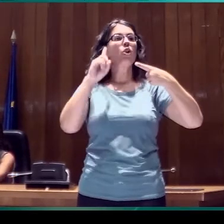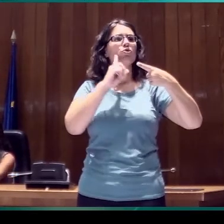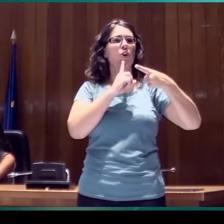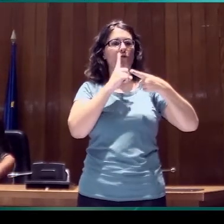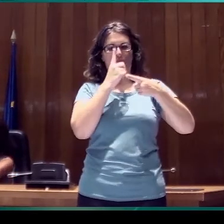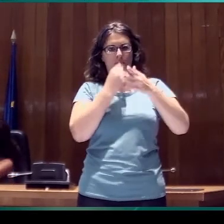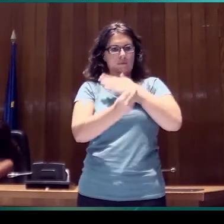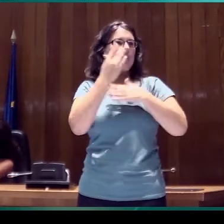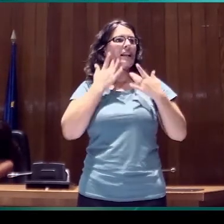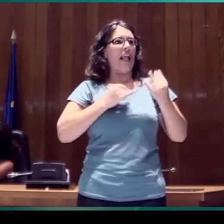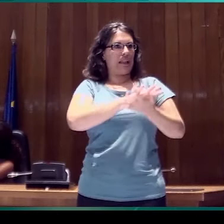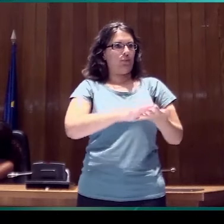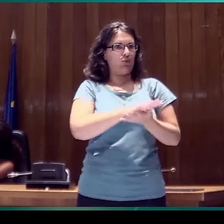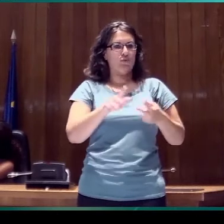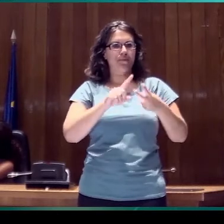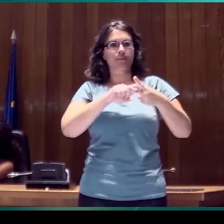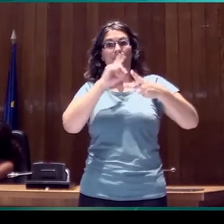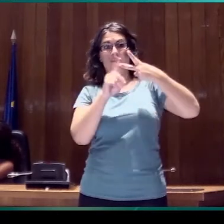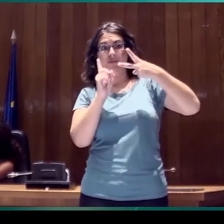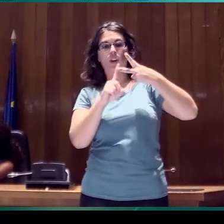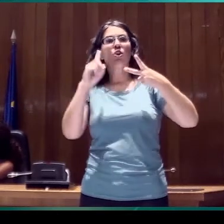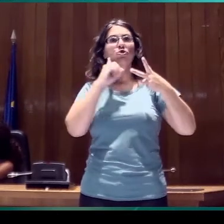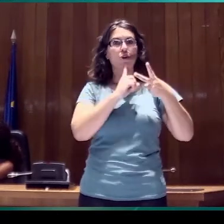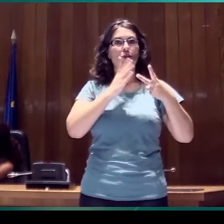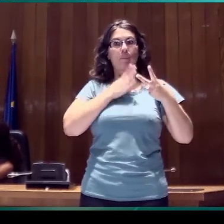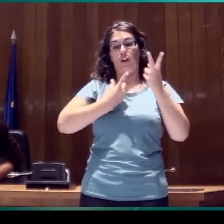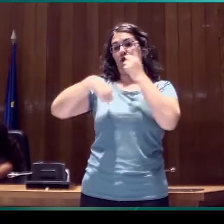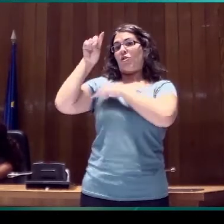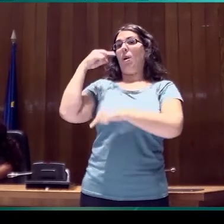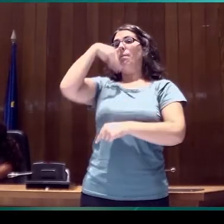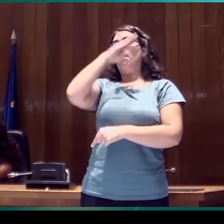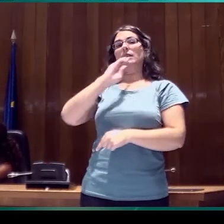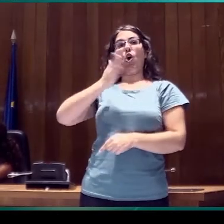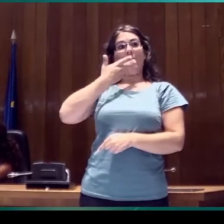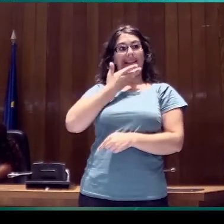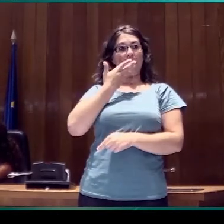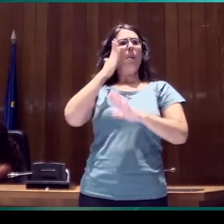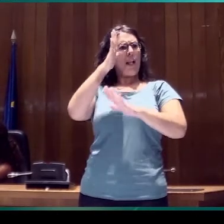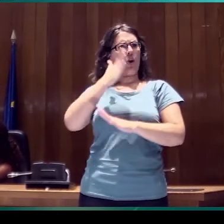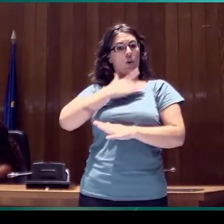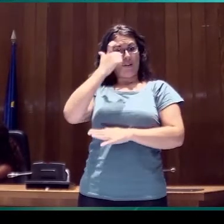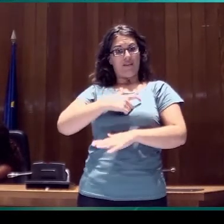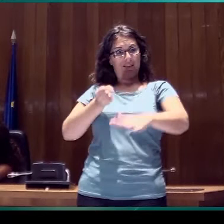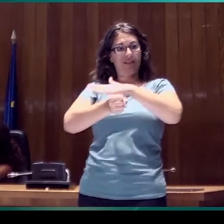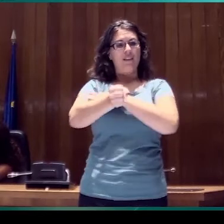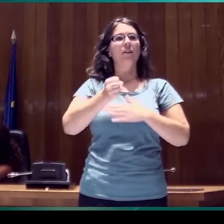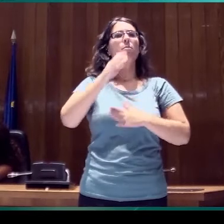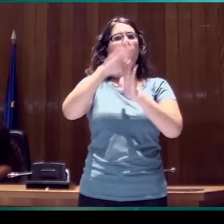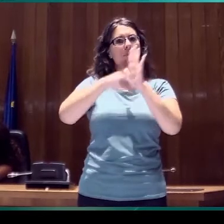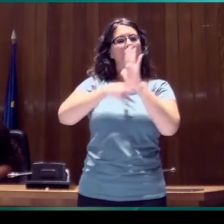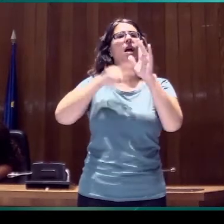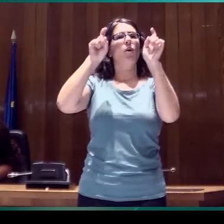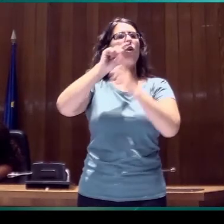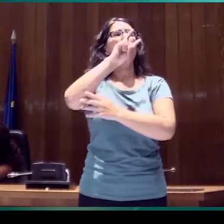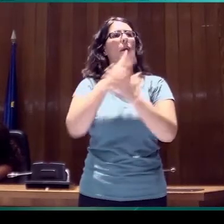nativos. El segundo grupo eran sordos, hijos de padres oyentes, pero escolarizados en programas de educación bilingüe de manera